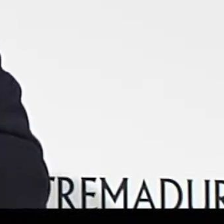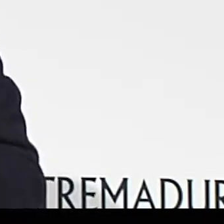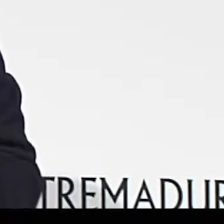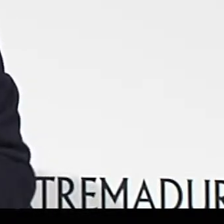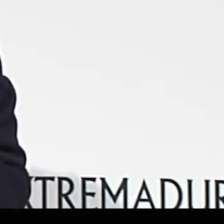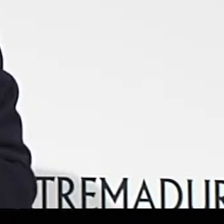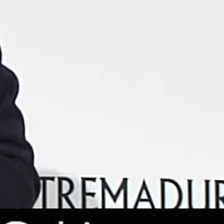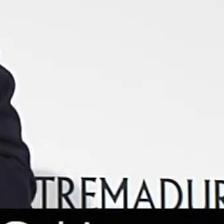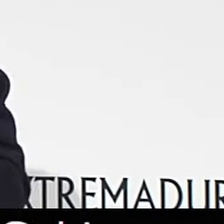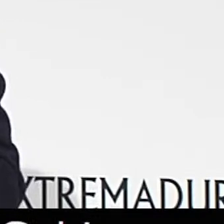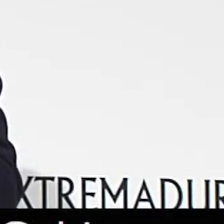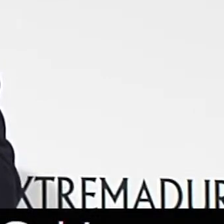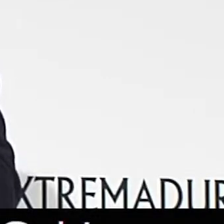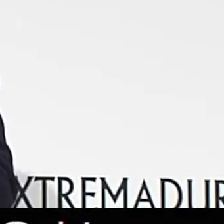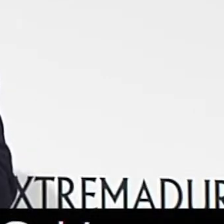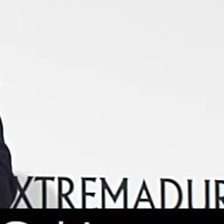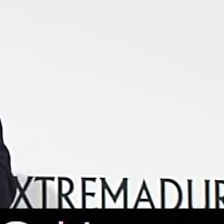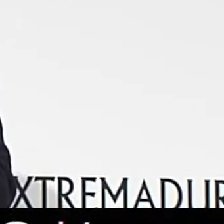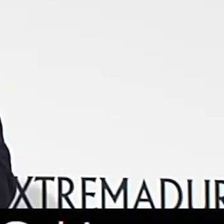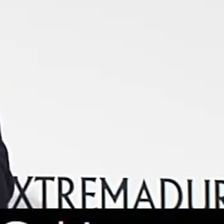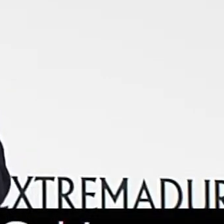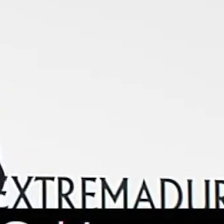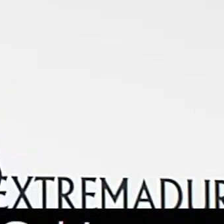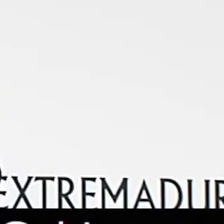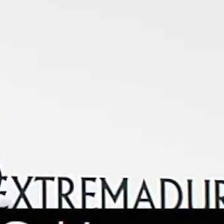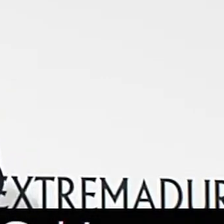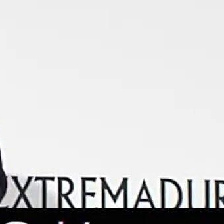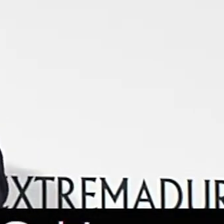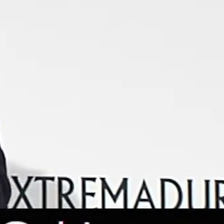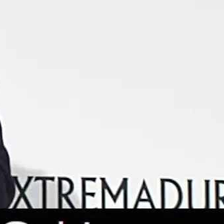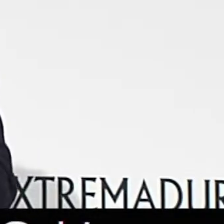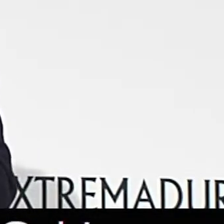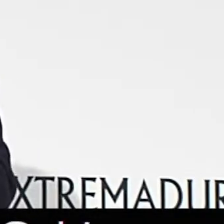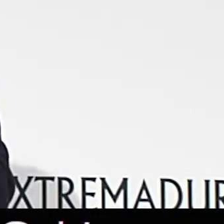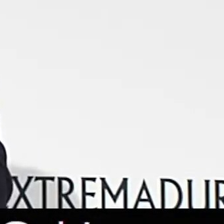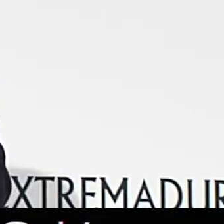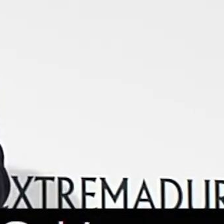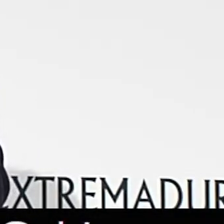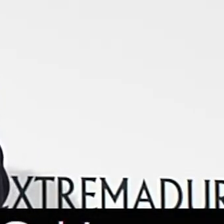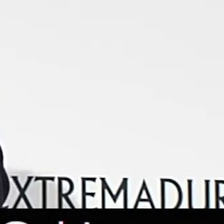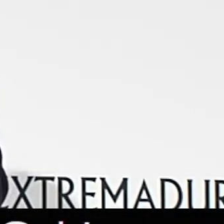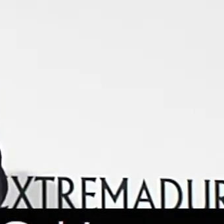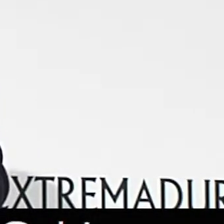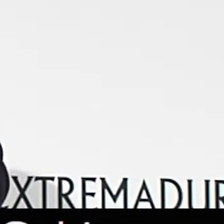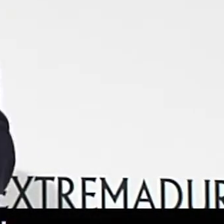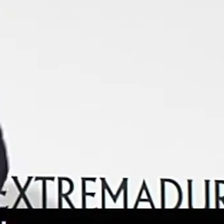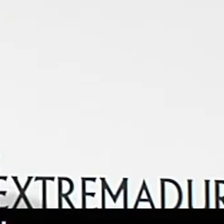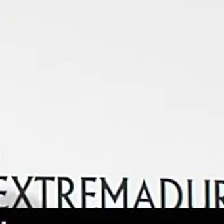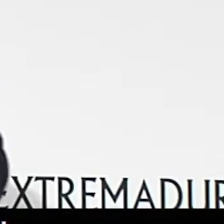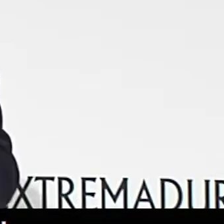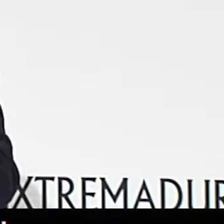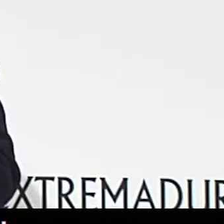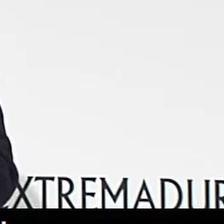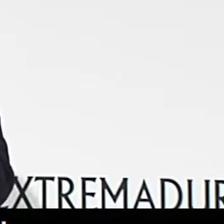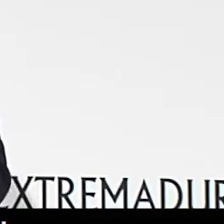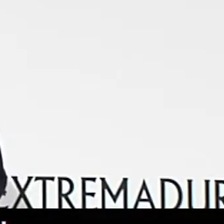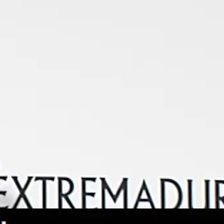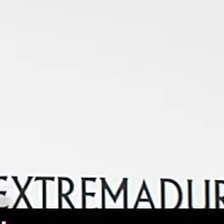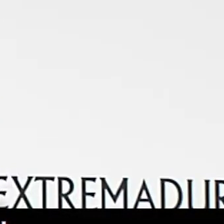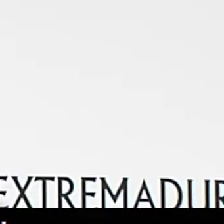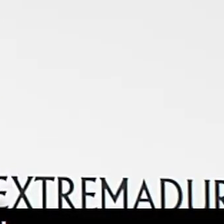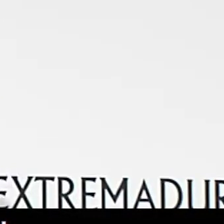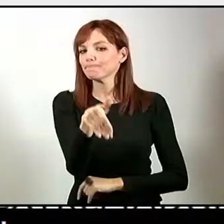materializar el compromiso que Guillermo Fernández Vara expresó en el último debate del Estado de la región, a sabiendas de